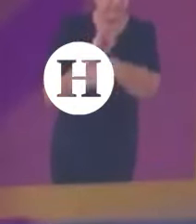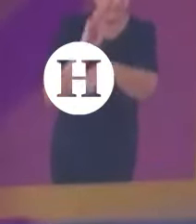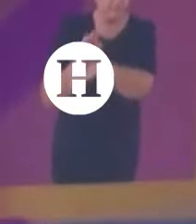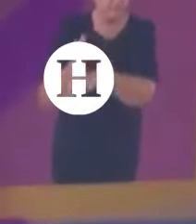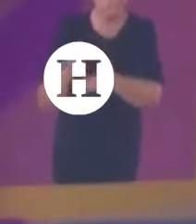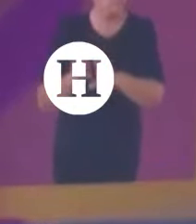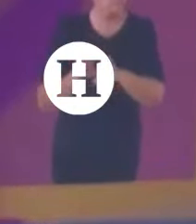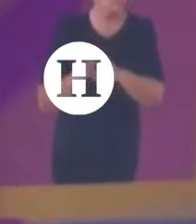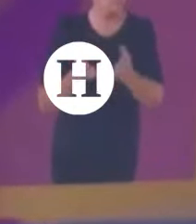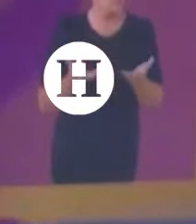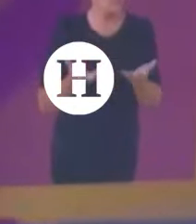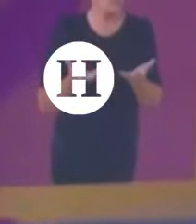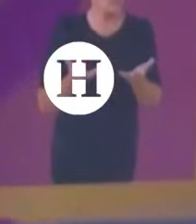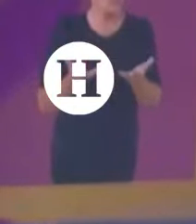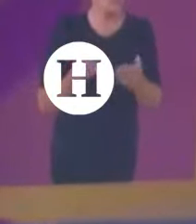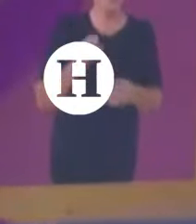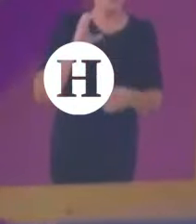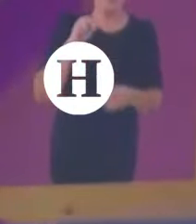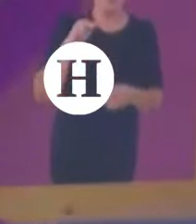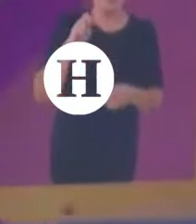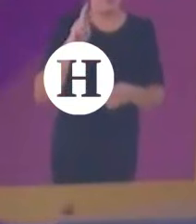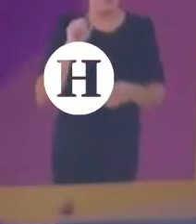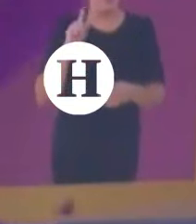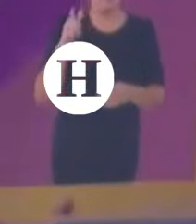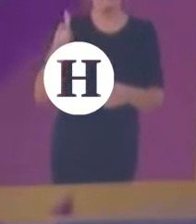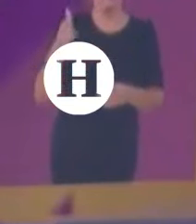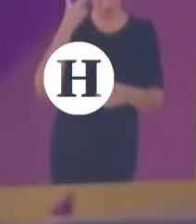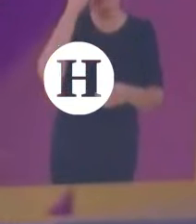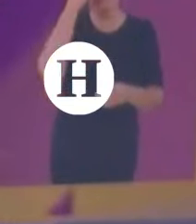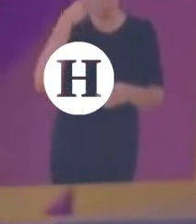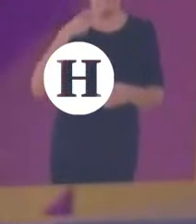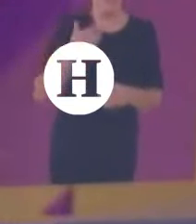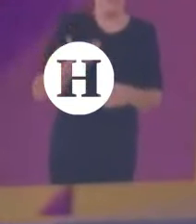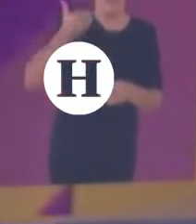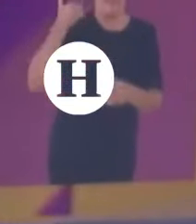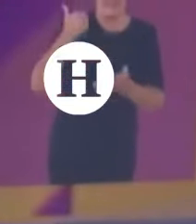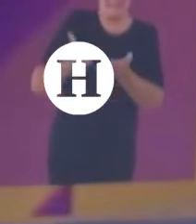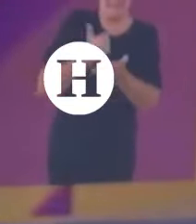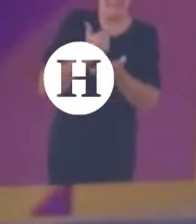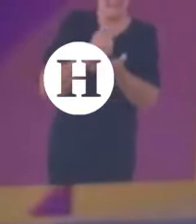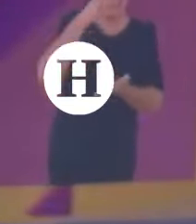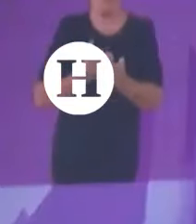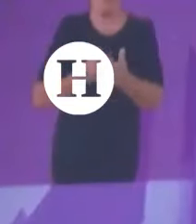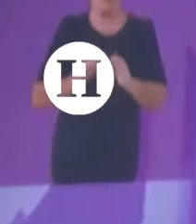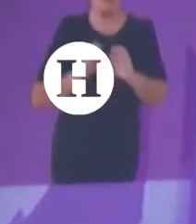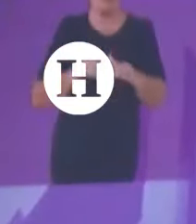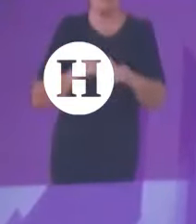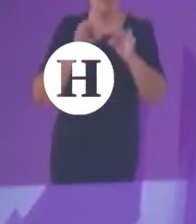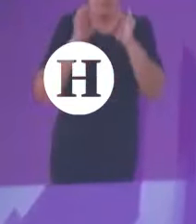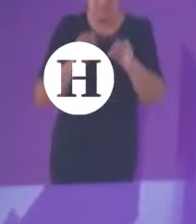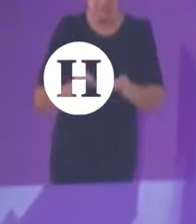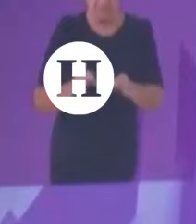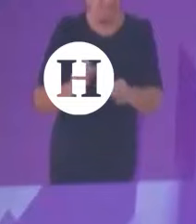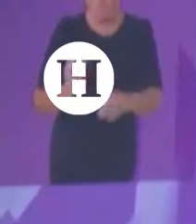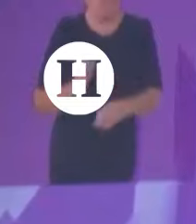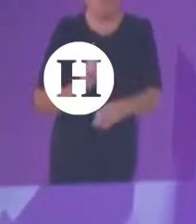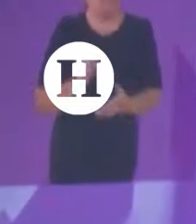un punto de donde realmente Fox se comió a la Bastida Sí con algunos insultos con algunas alusiones eh pero se lo pero se